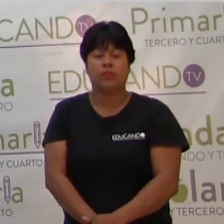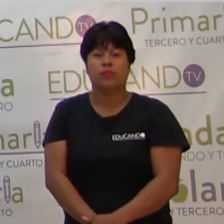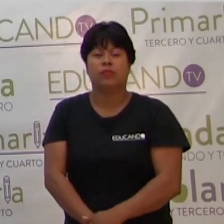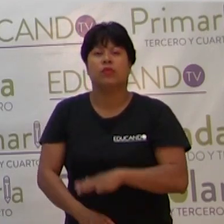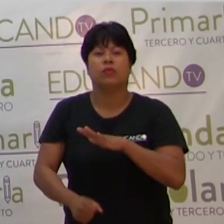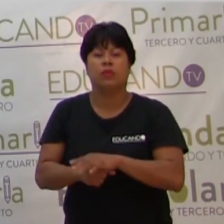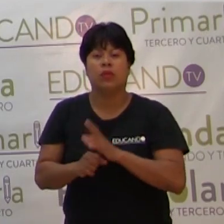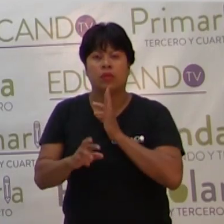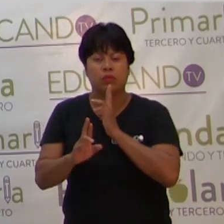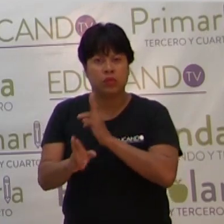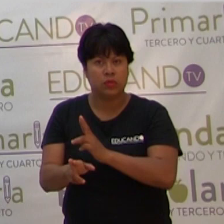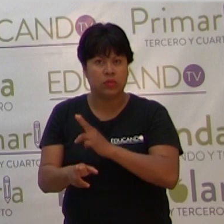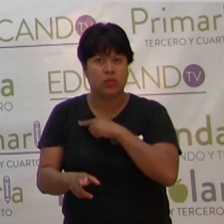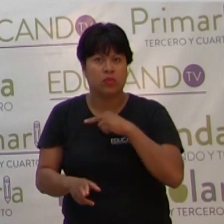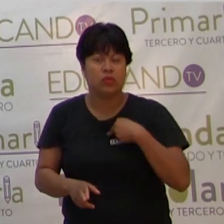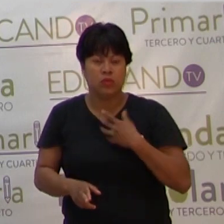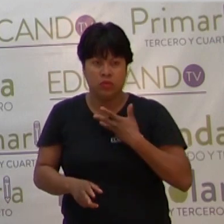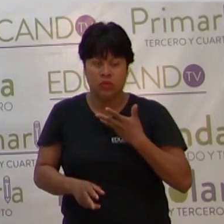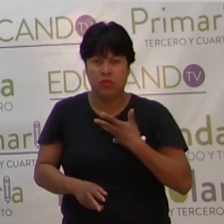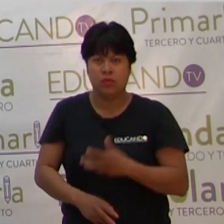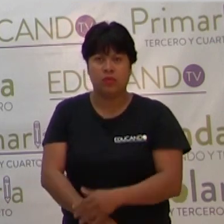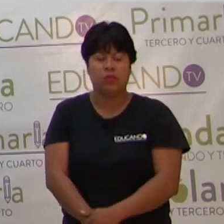qué resultado obtenemos.